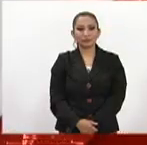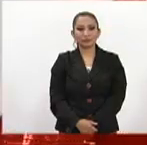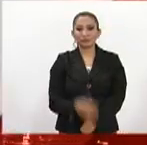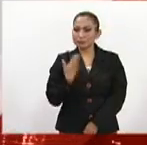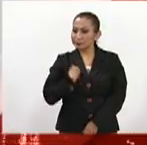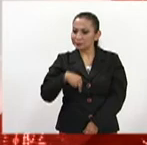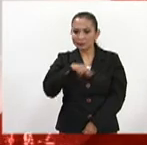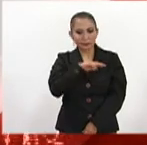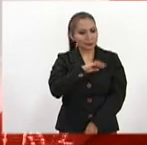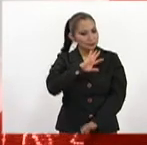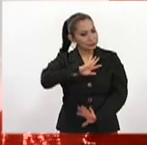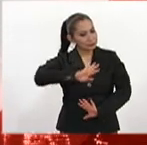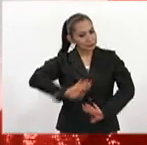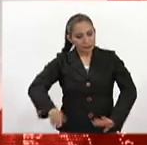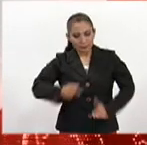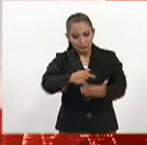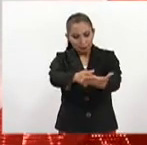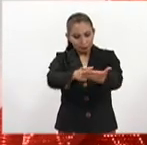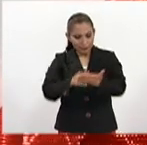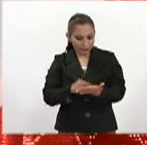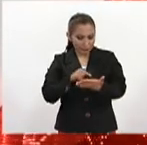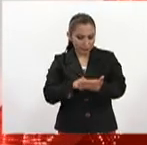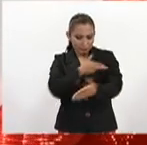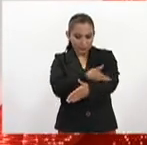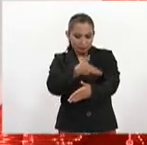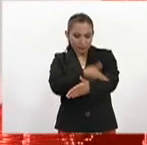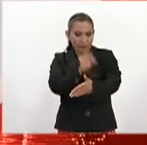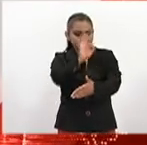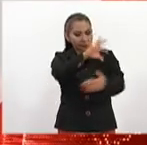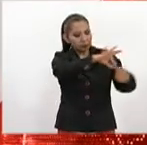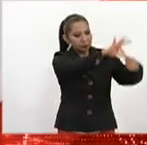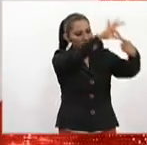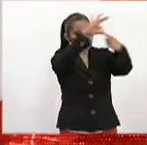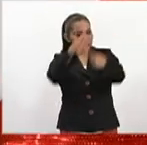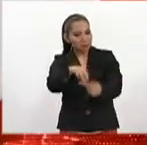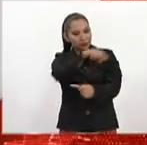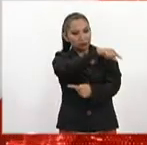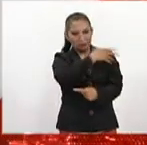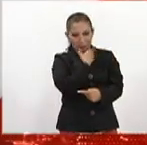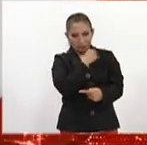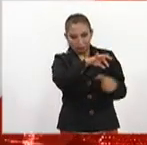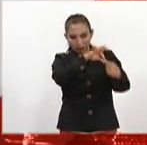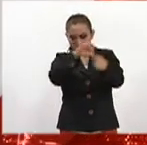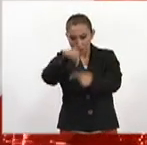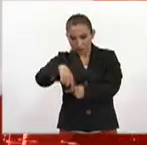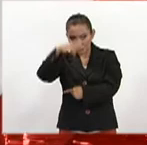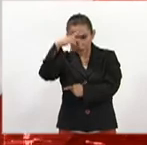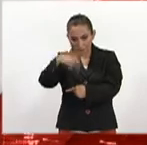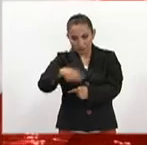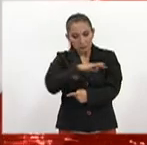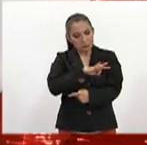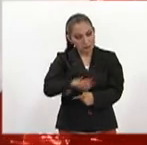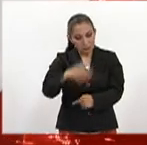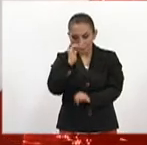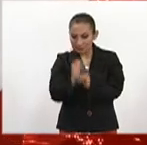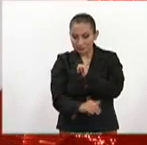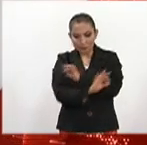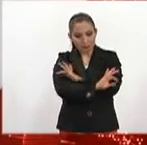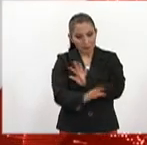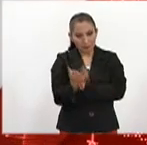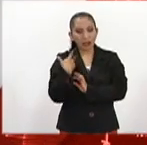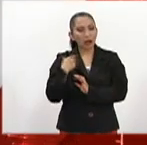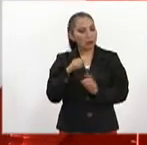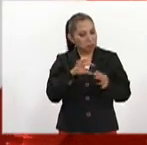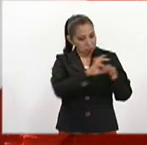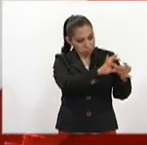Estamos recibiendo un proceso de extradición a las autoridades americanas a efecto de que se pueda llevar su proceso y estamos en